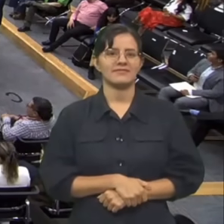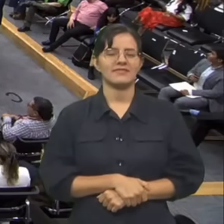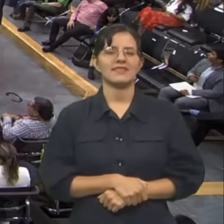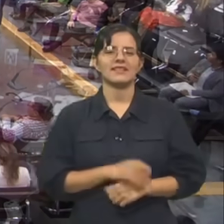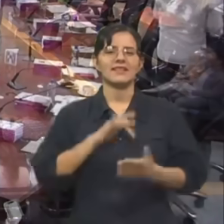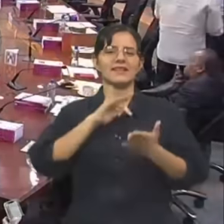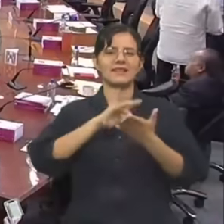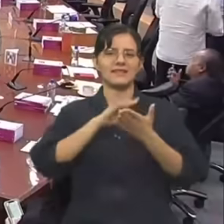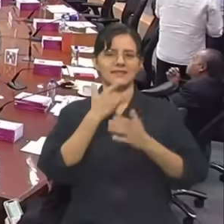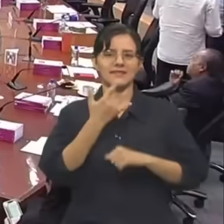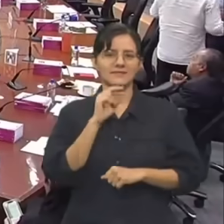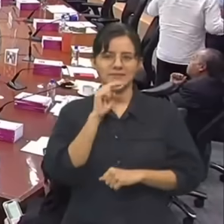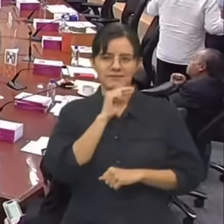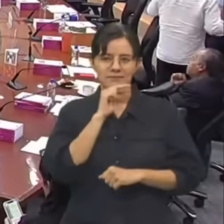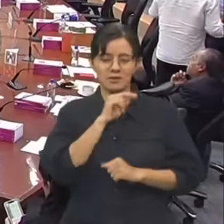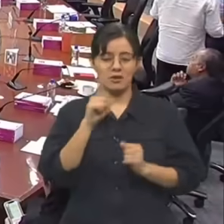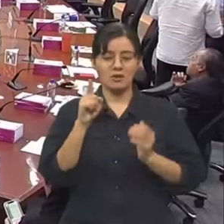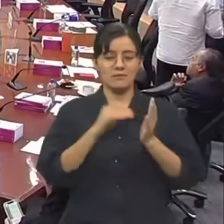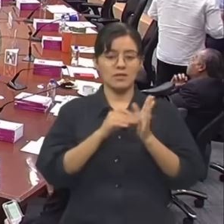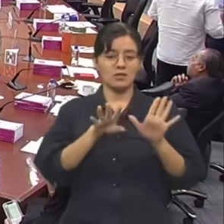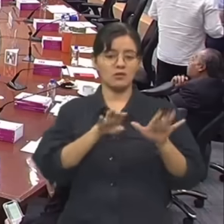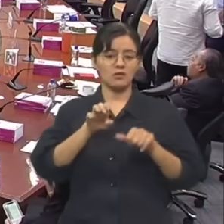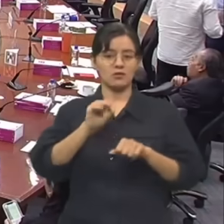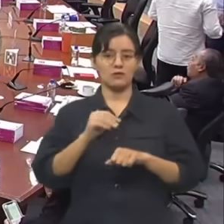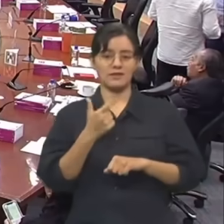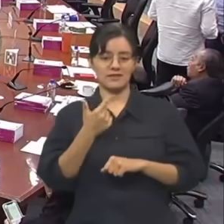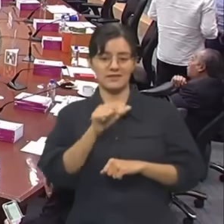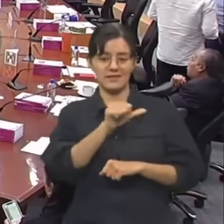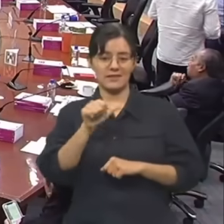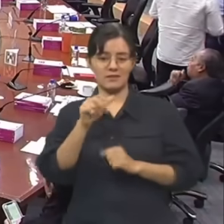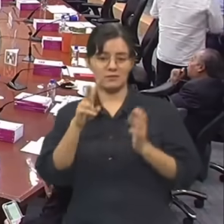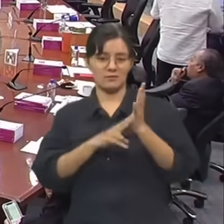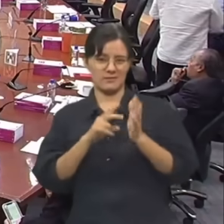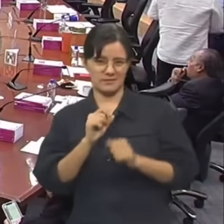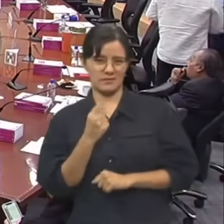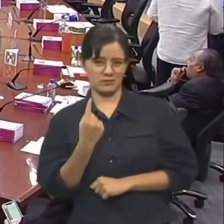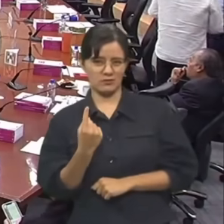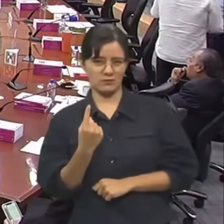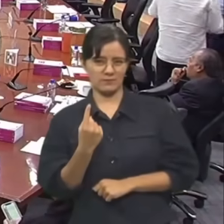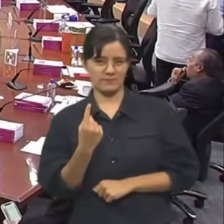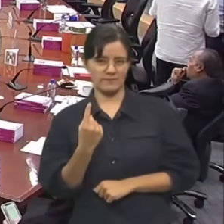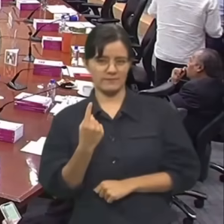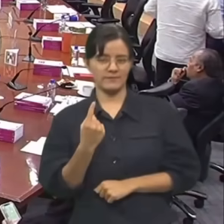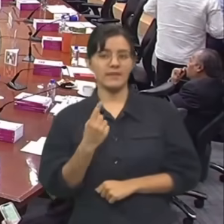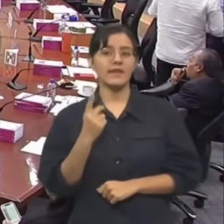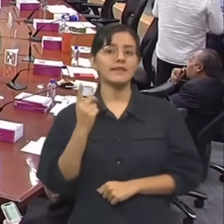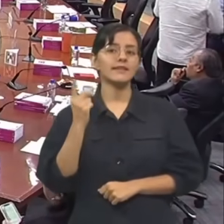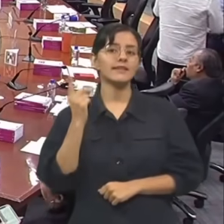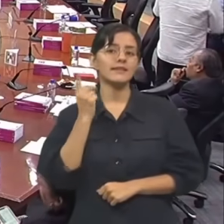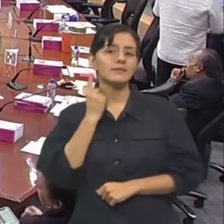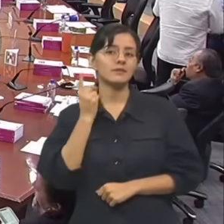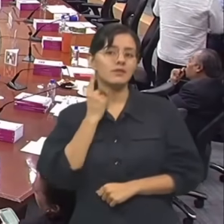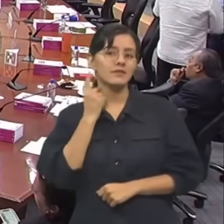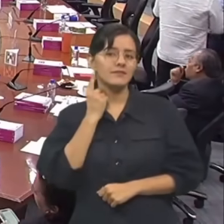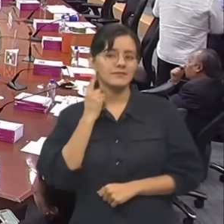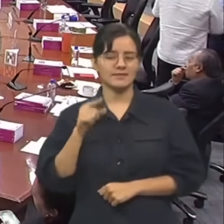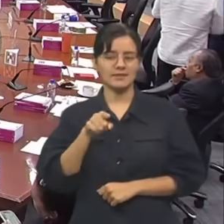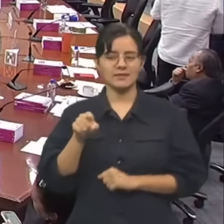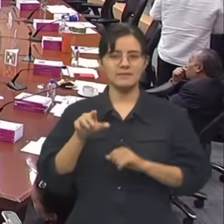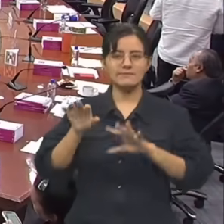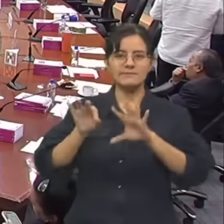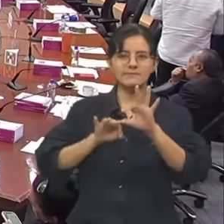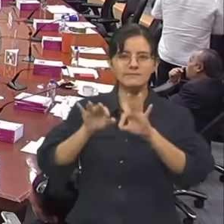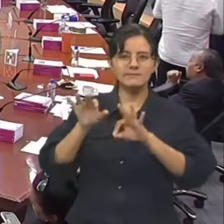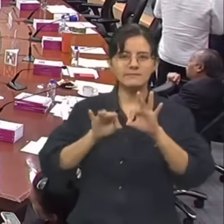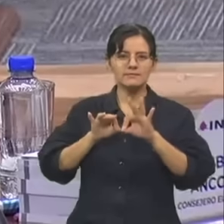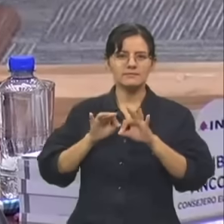rápidamente desde 1997 hasta 1900 hasta 2021 los diputados uninominales han sido electos